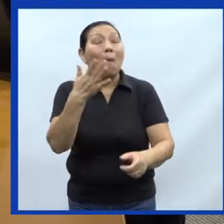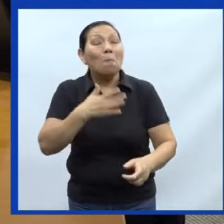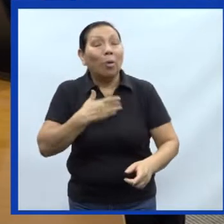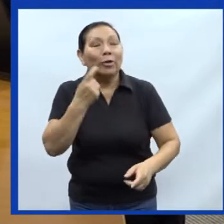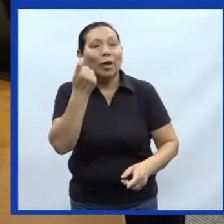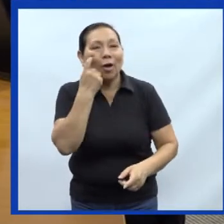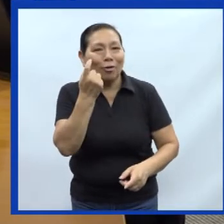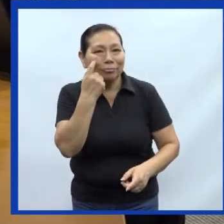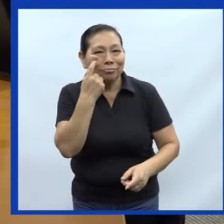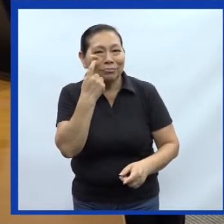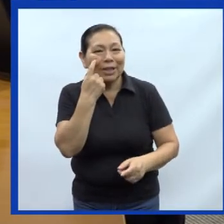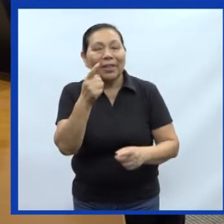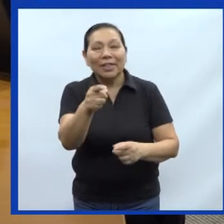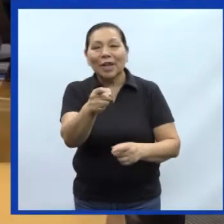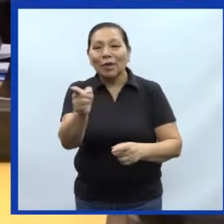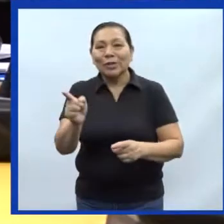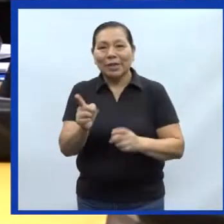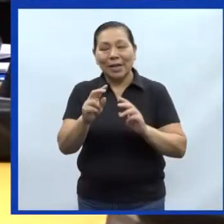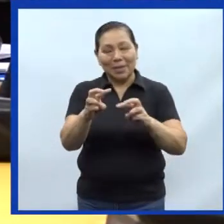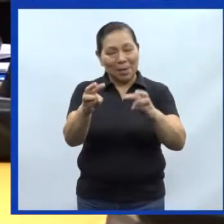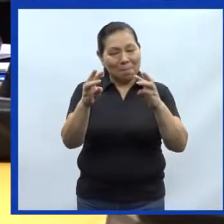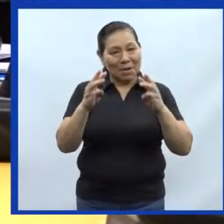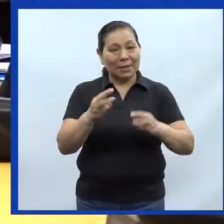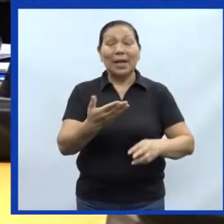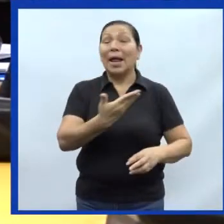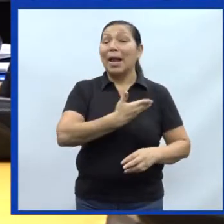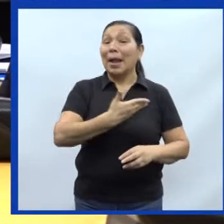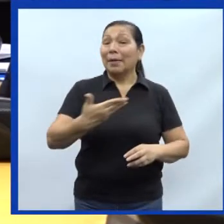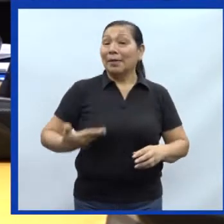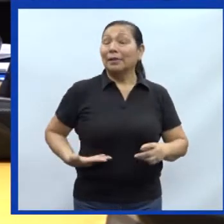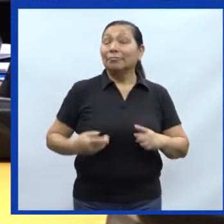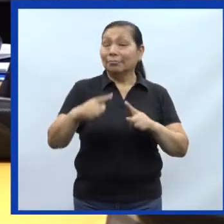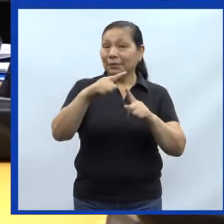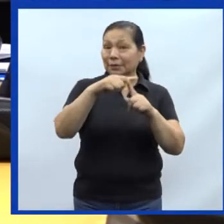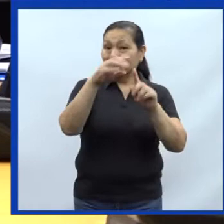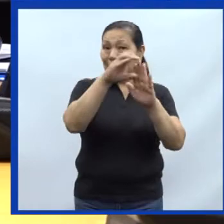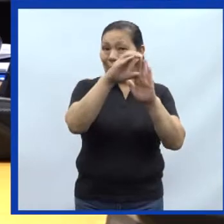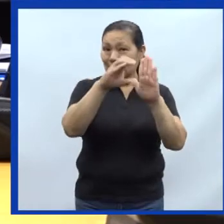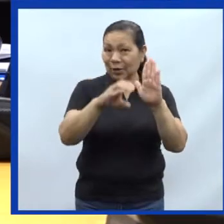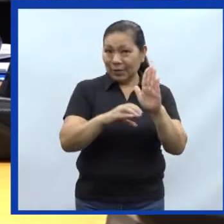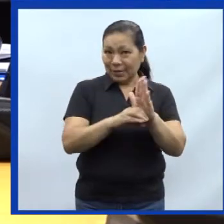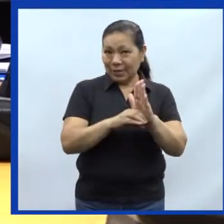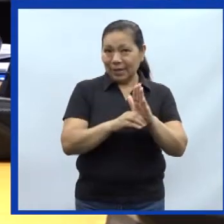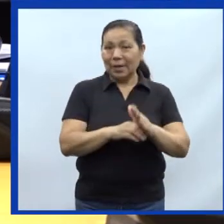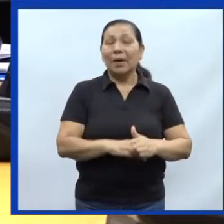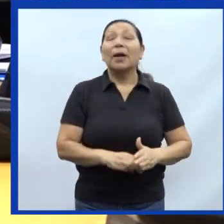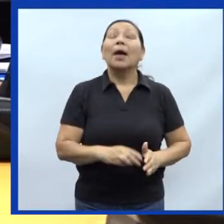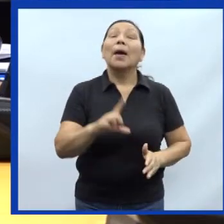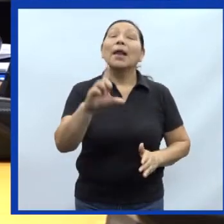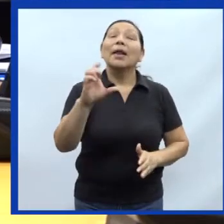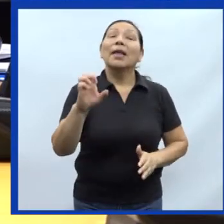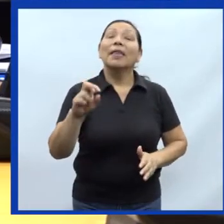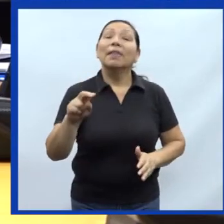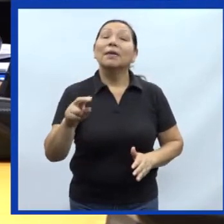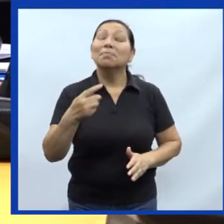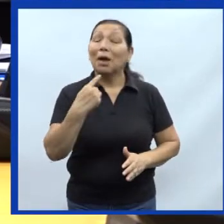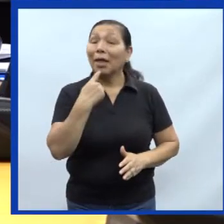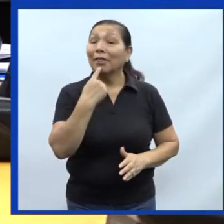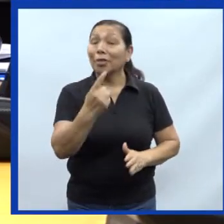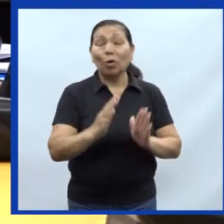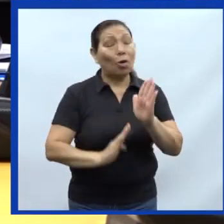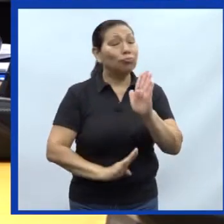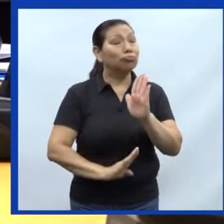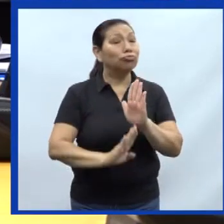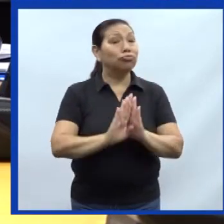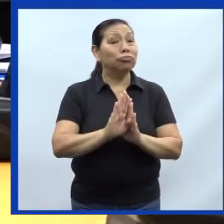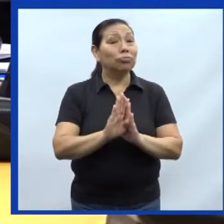los argumentos de los magistrados. La presidenta del Tribunal Constitucional, Marianela Ledesma Narváez,